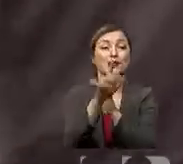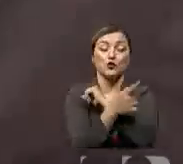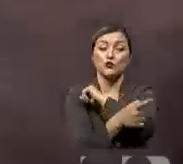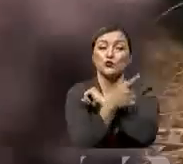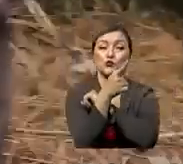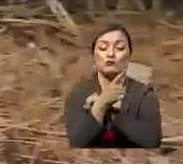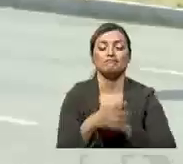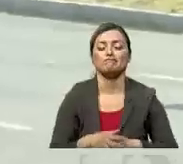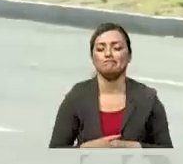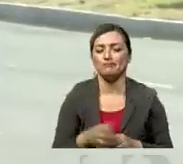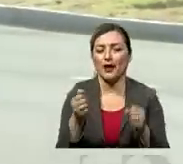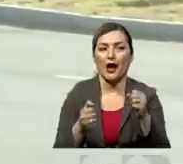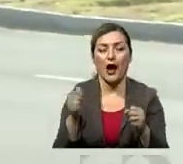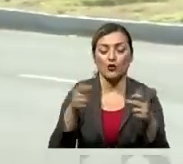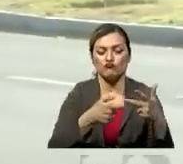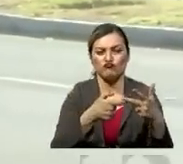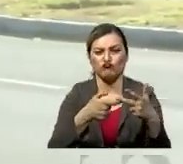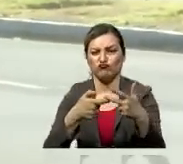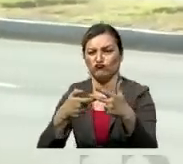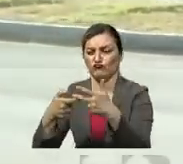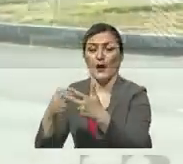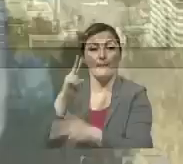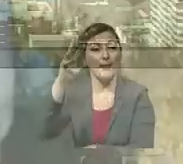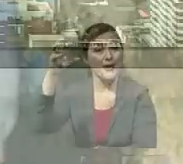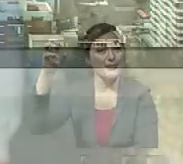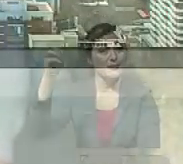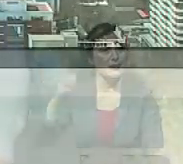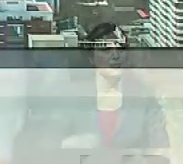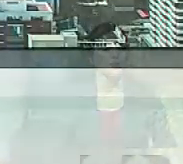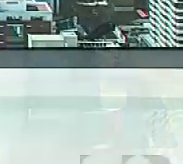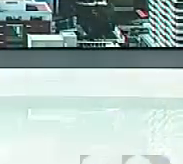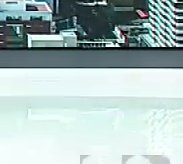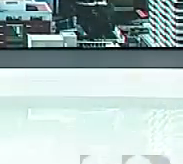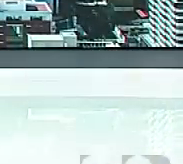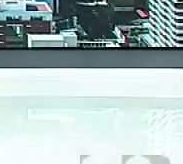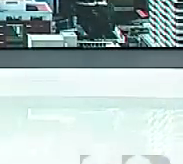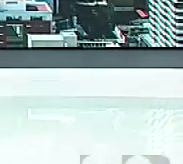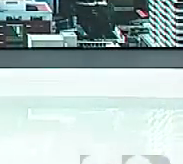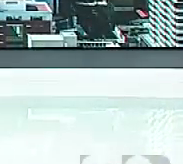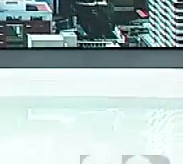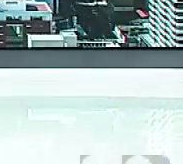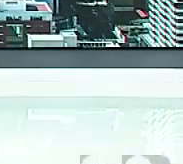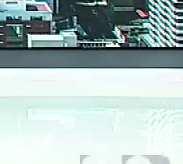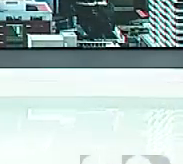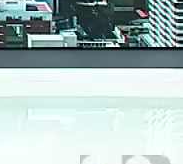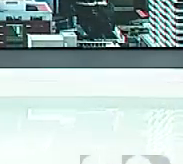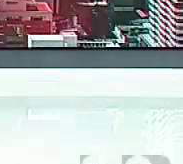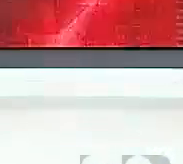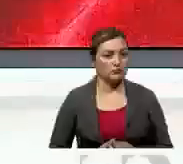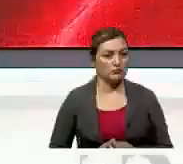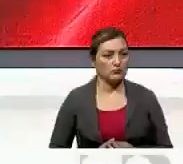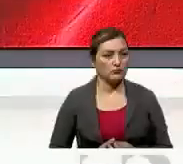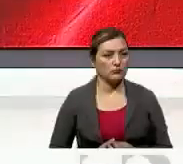y han retenido 20 volquetas. En Quito, Natalie Jiménez. 8 de la mañana 24. Con 50 minutos. Tenemos más noticias para ustedes. Les